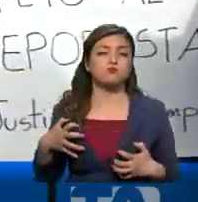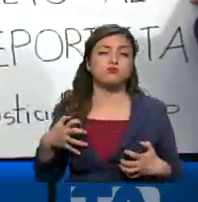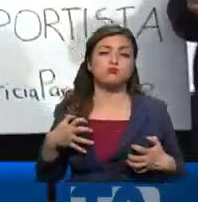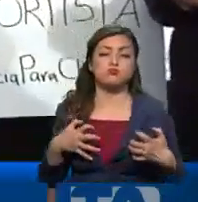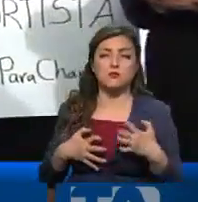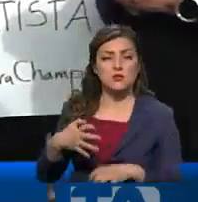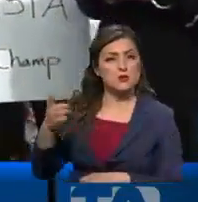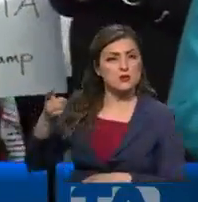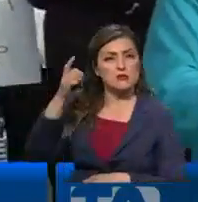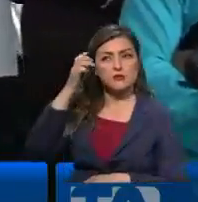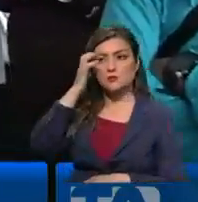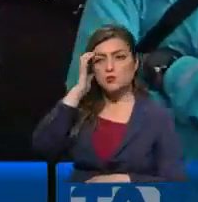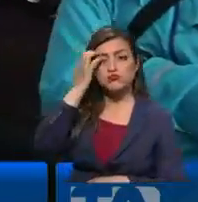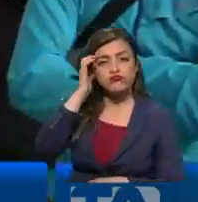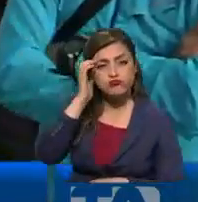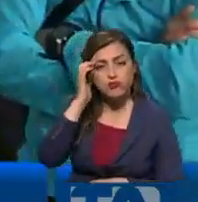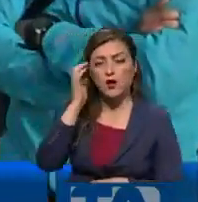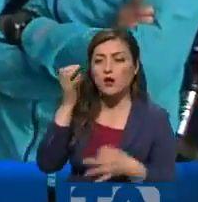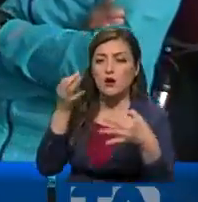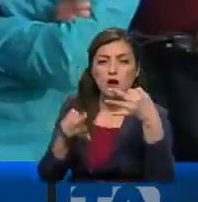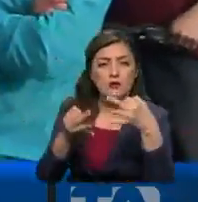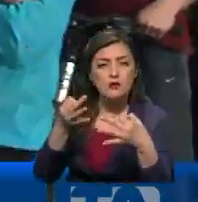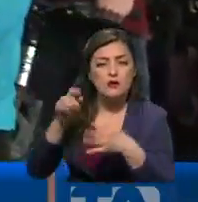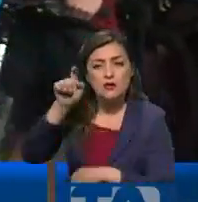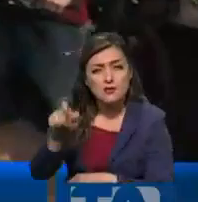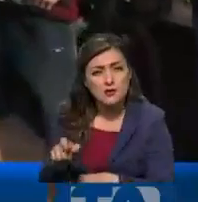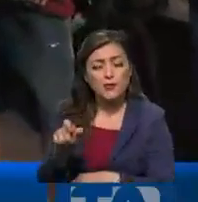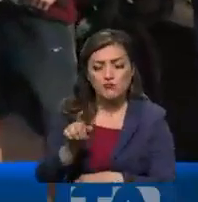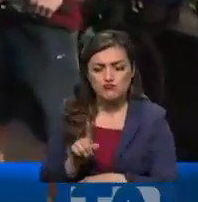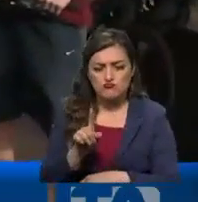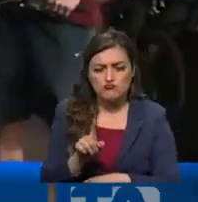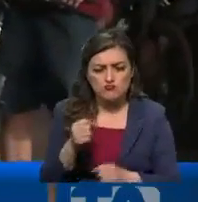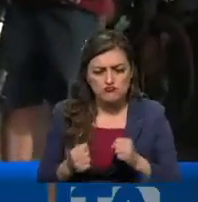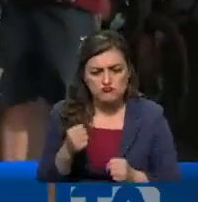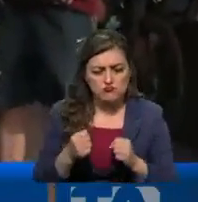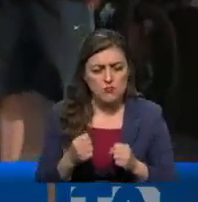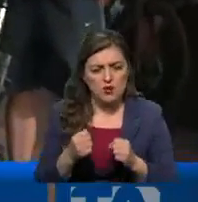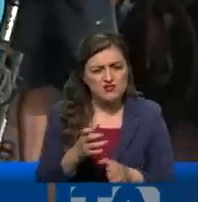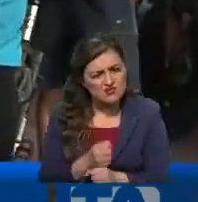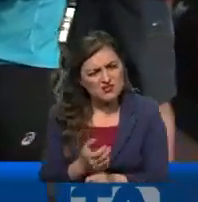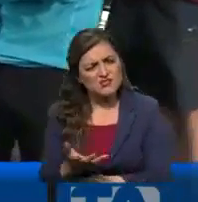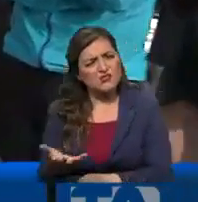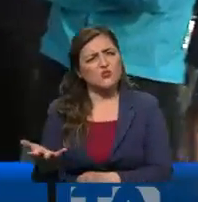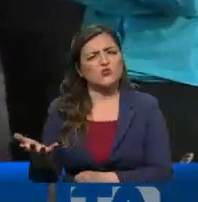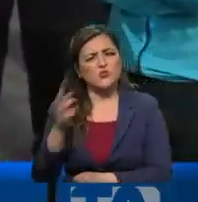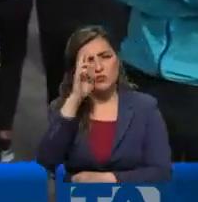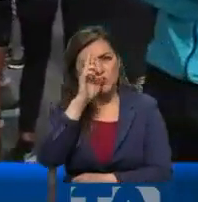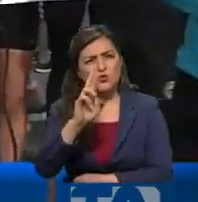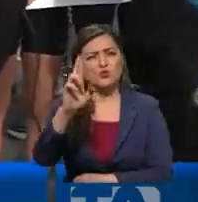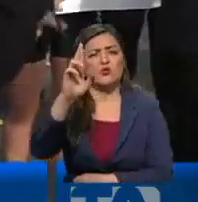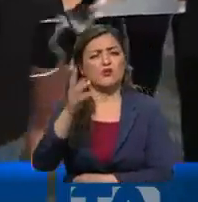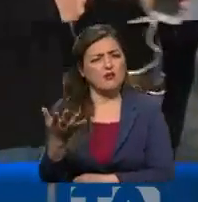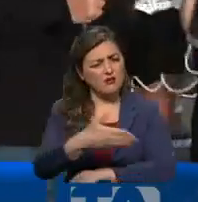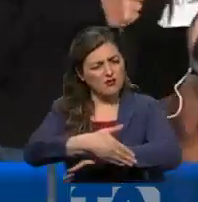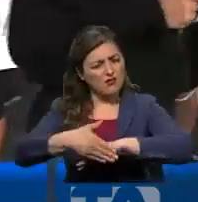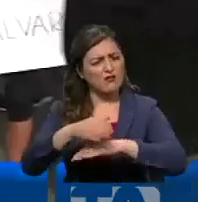exigen justicia porque aseguran que ellos deben tener la posibilidad de transitar por de forma adecuada y respetuosa por las vías